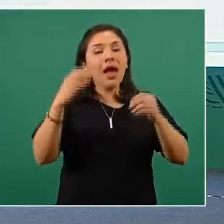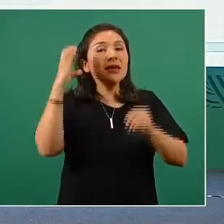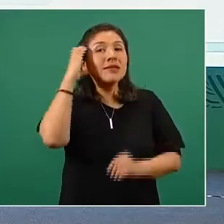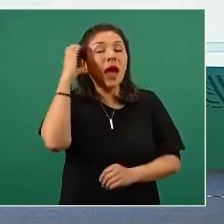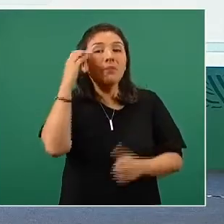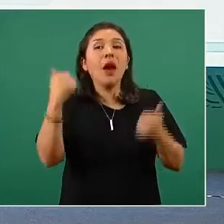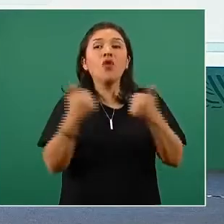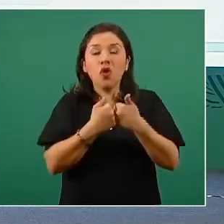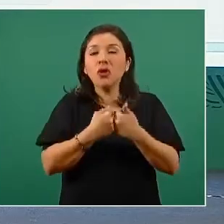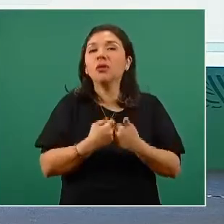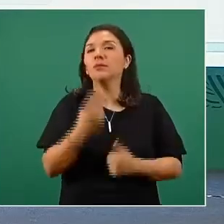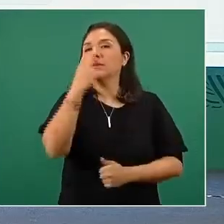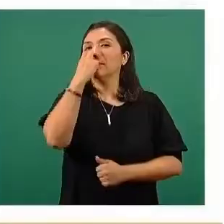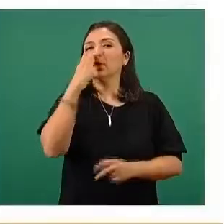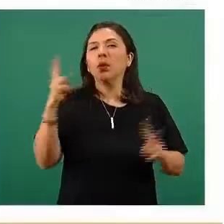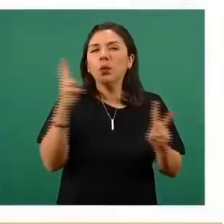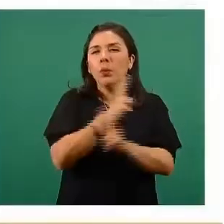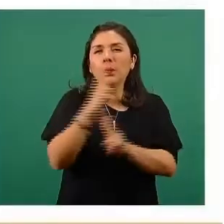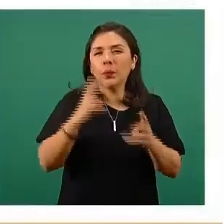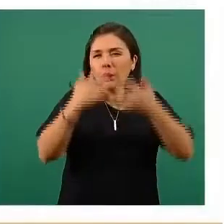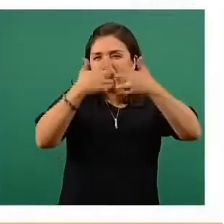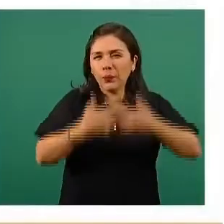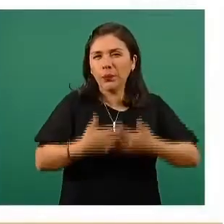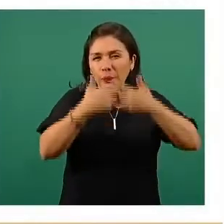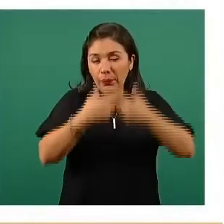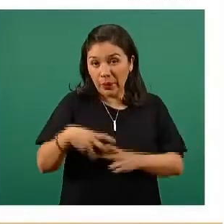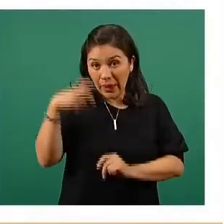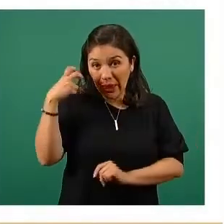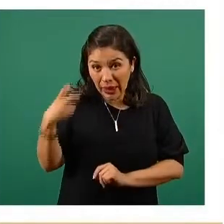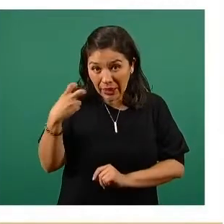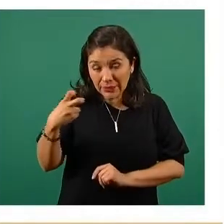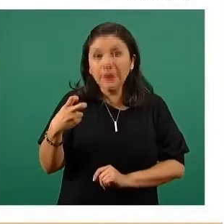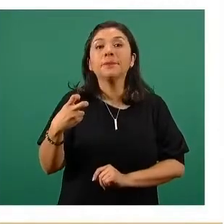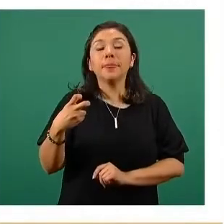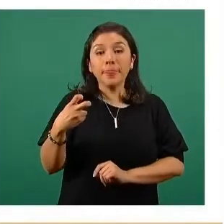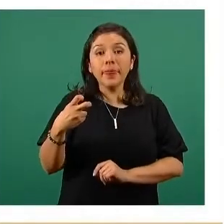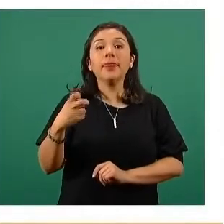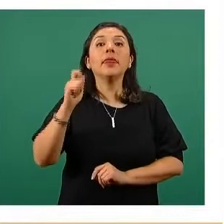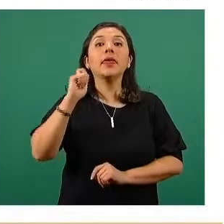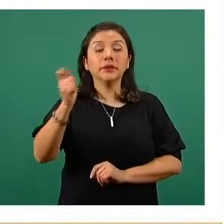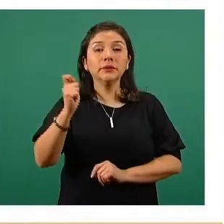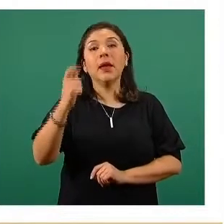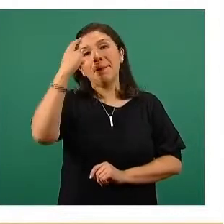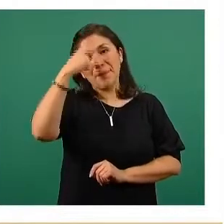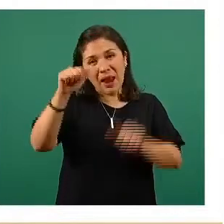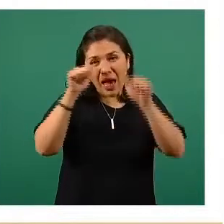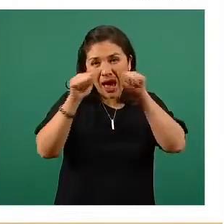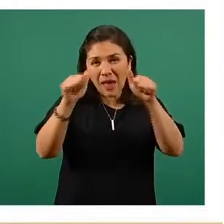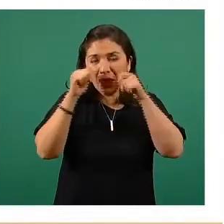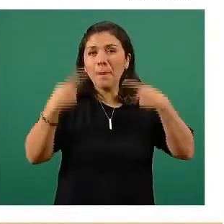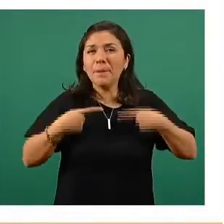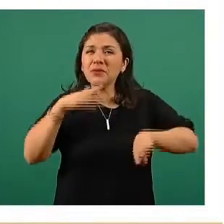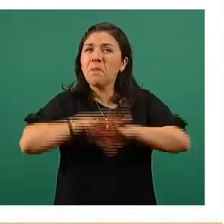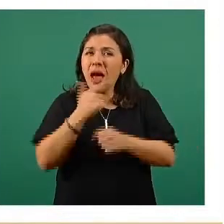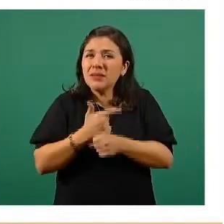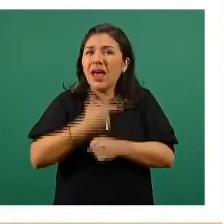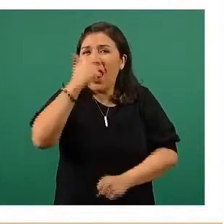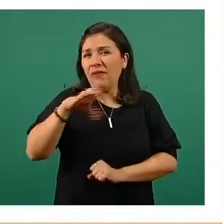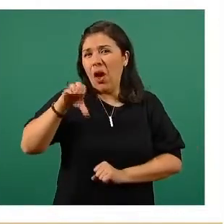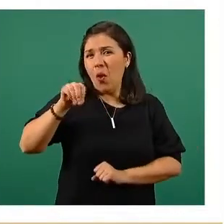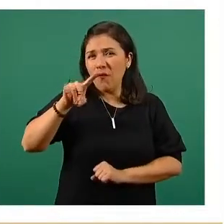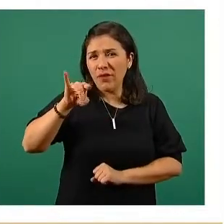camas con requerimiento de ventilación o ventilador, obviamente para los pacientes graves, en